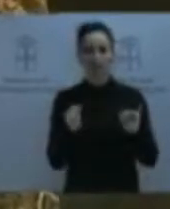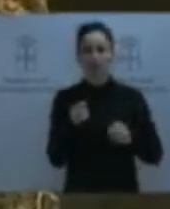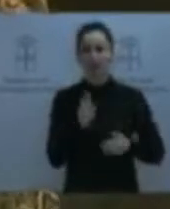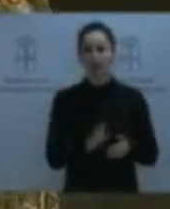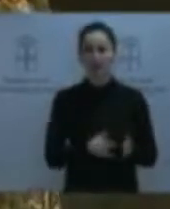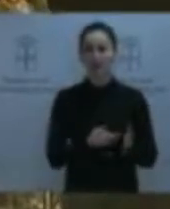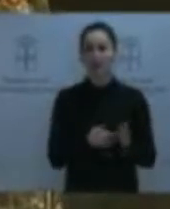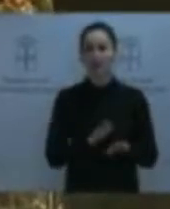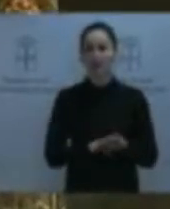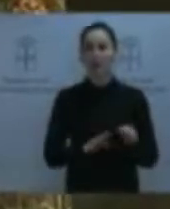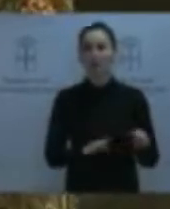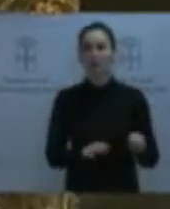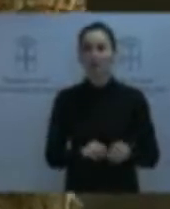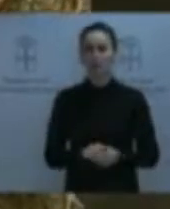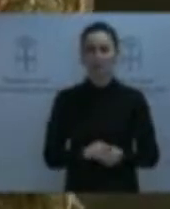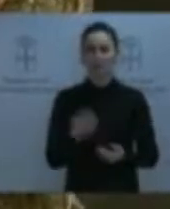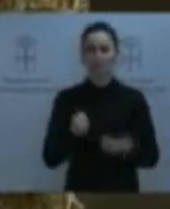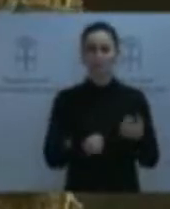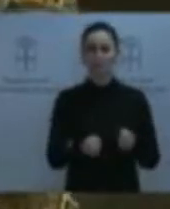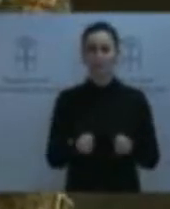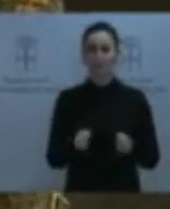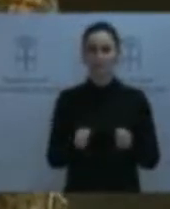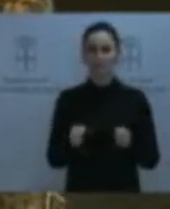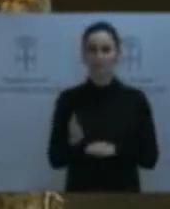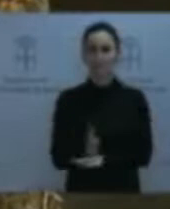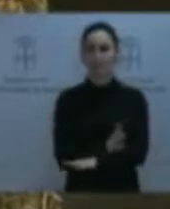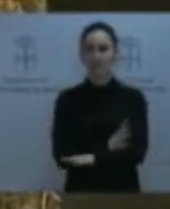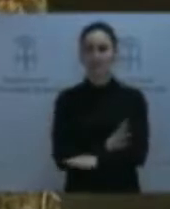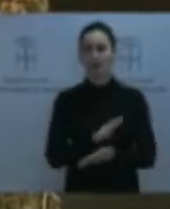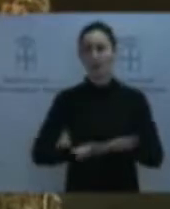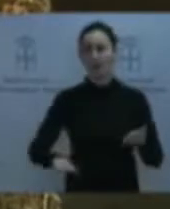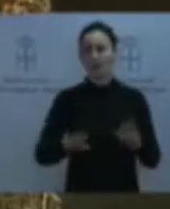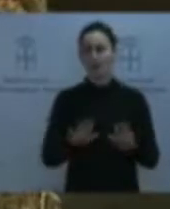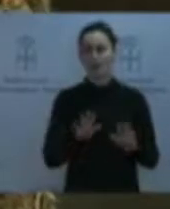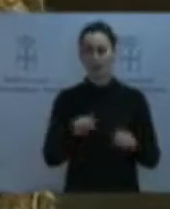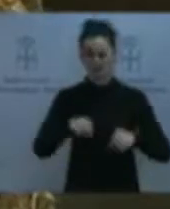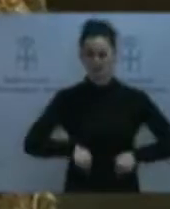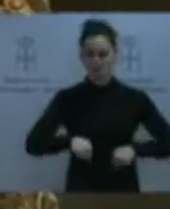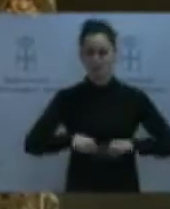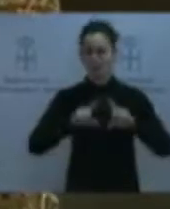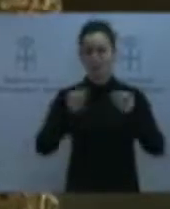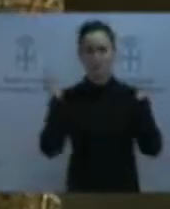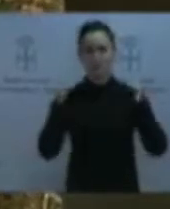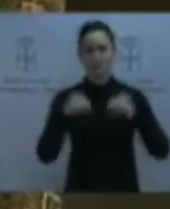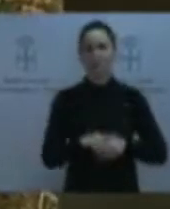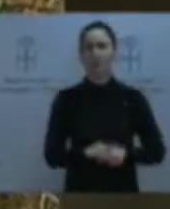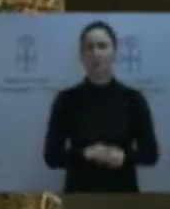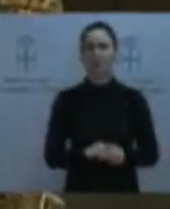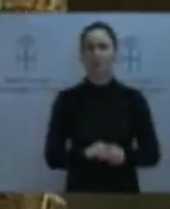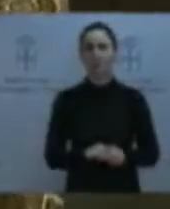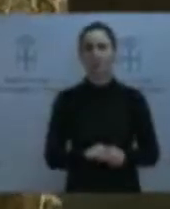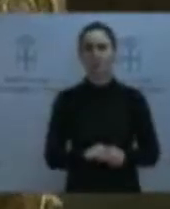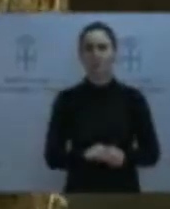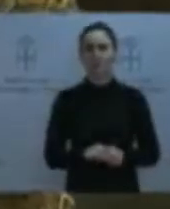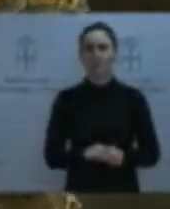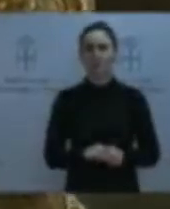pastos en Galicia. Y, sin embargo, no tienen un proyecto similar para Asturias, sino tienen las mismas condiciones geográficas.